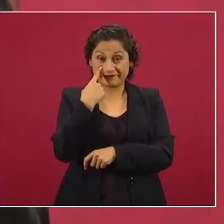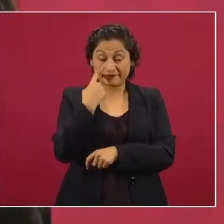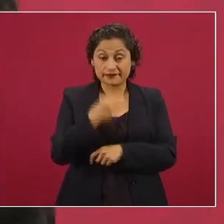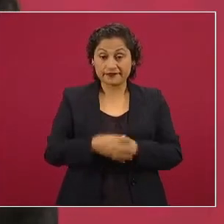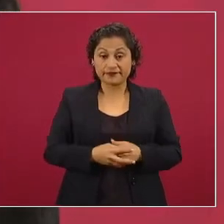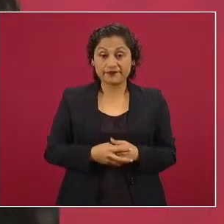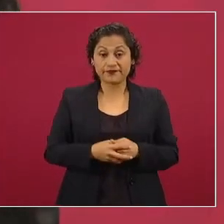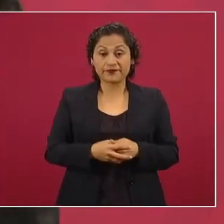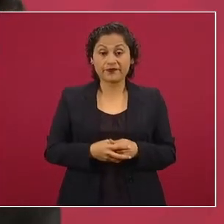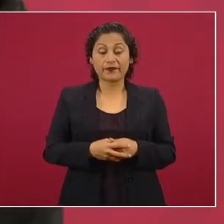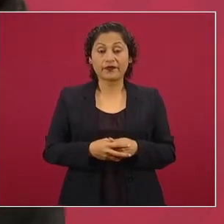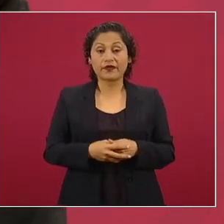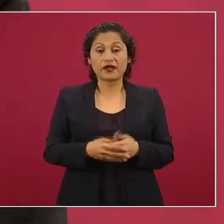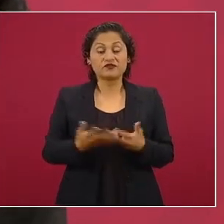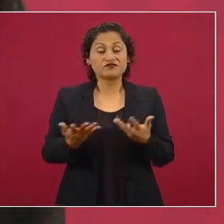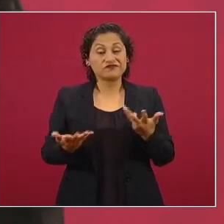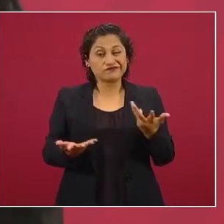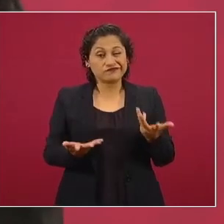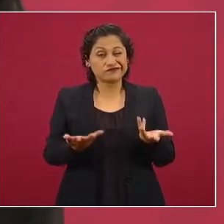llevaba tiempo